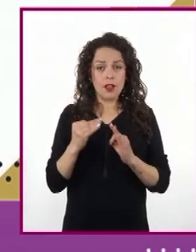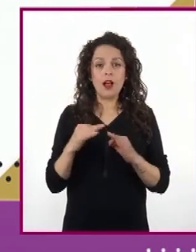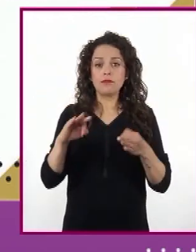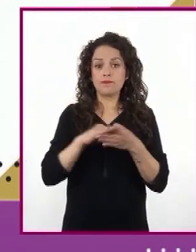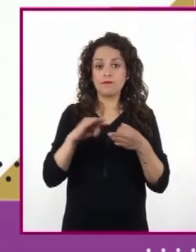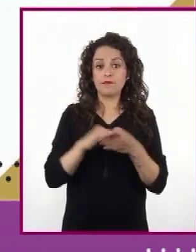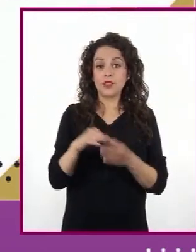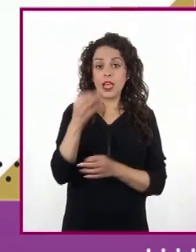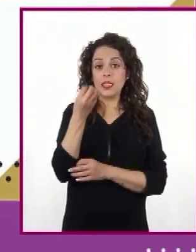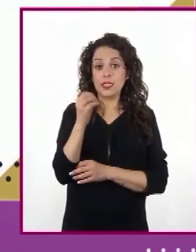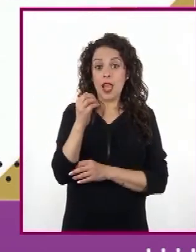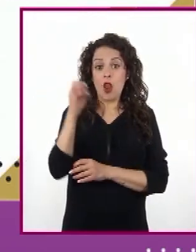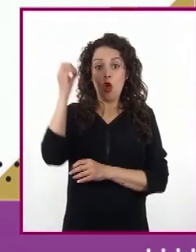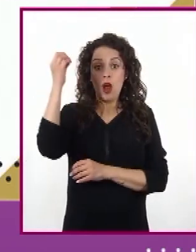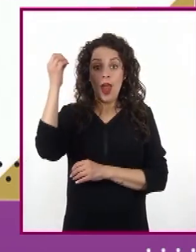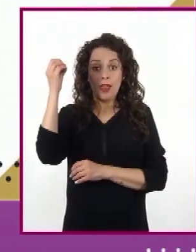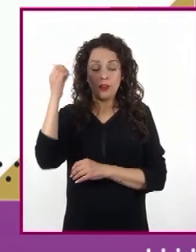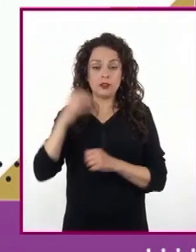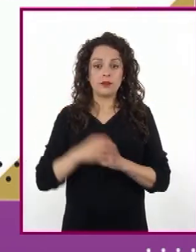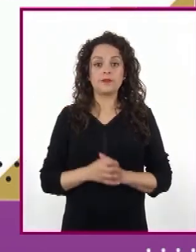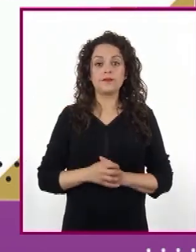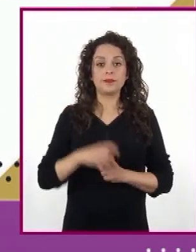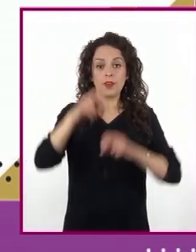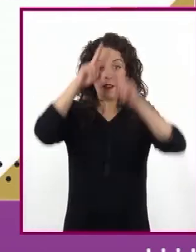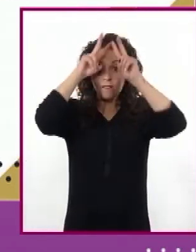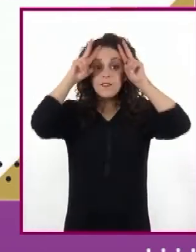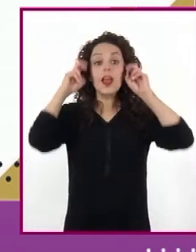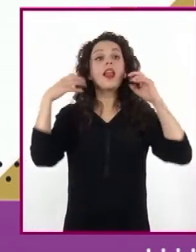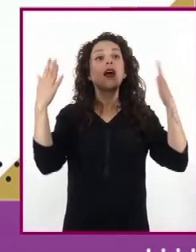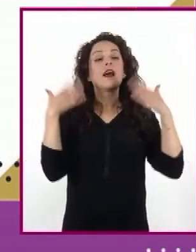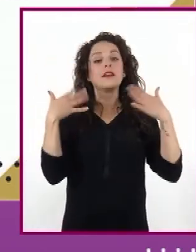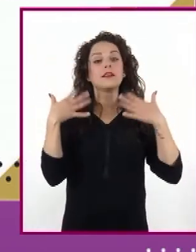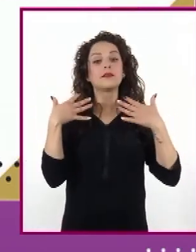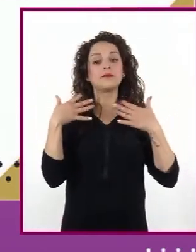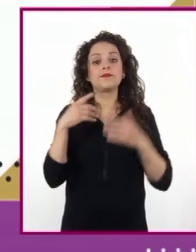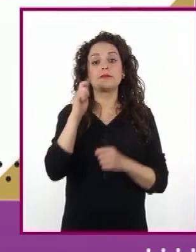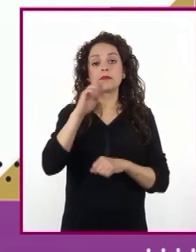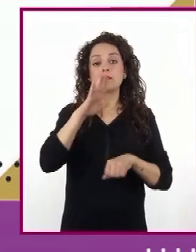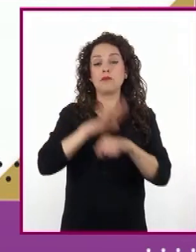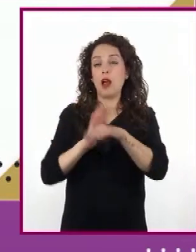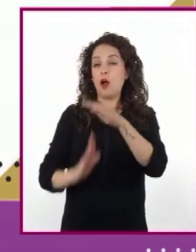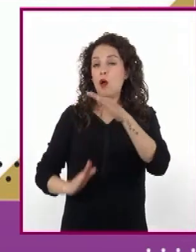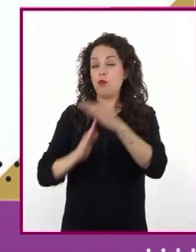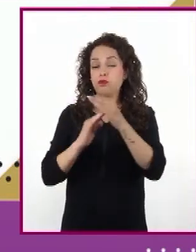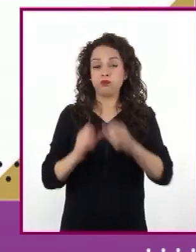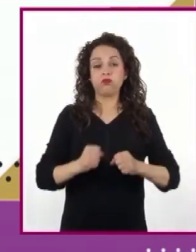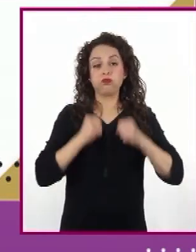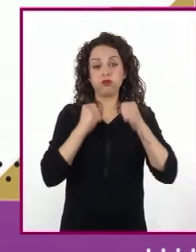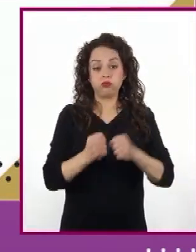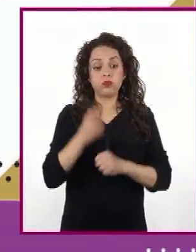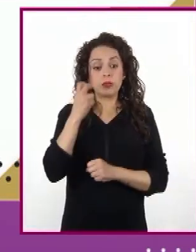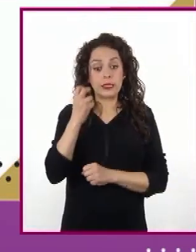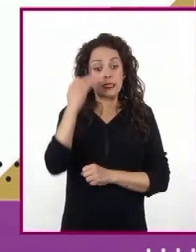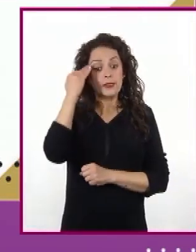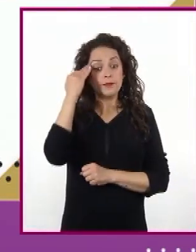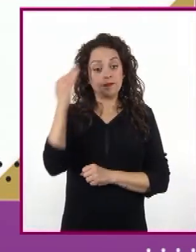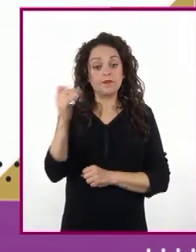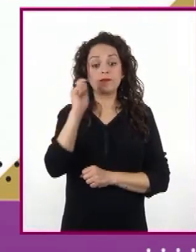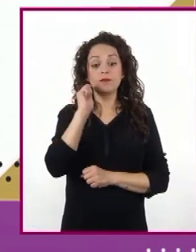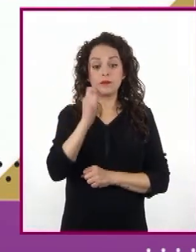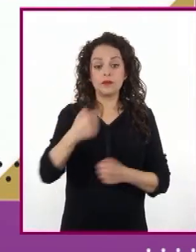0 grados. En verano se han registrado las máximas del planeta. Este clima se presenta en las